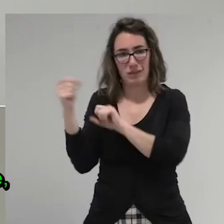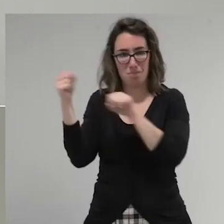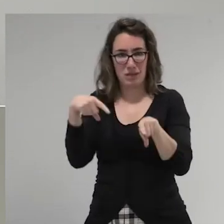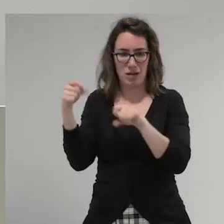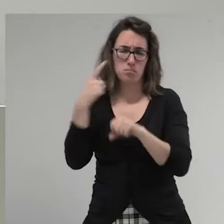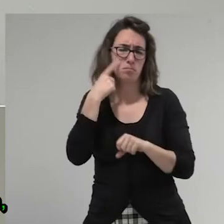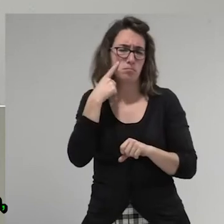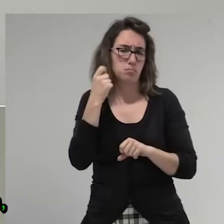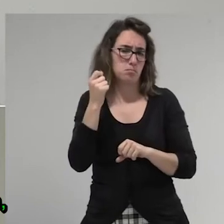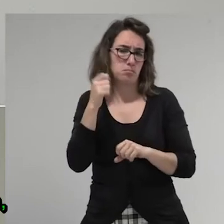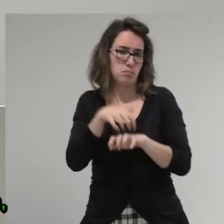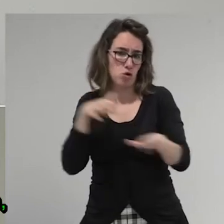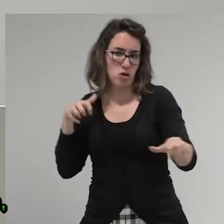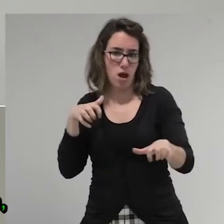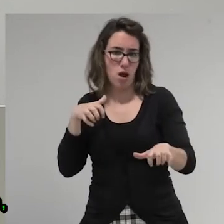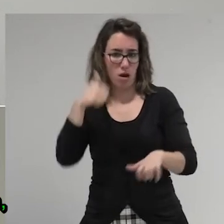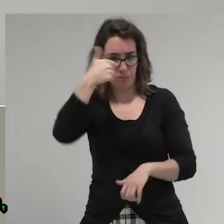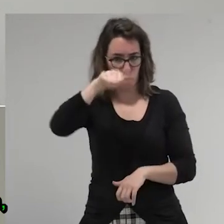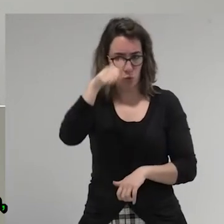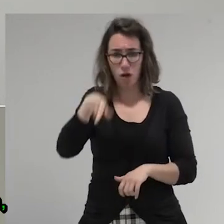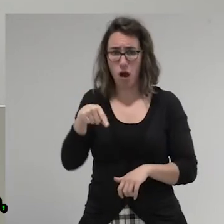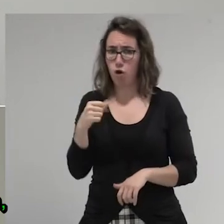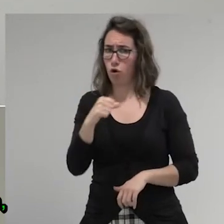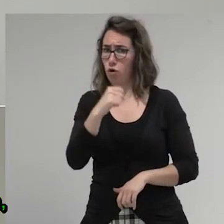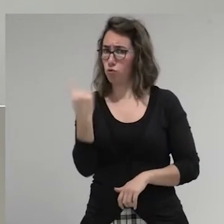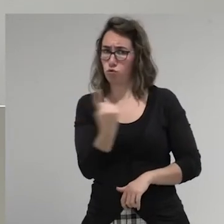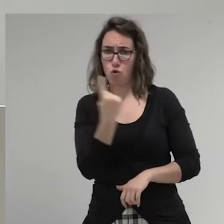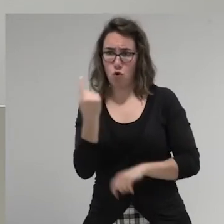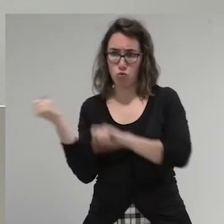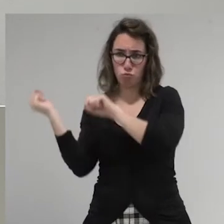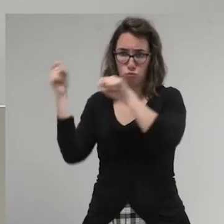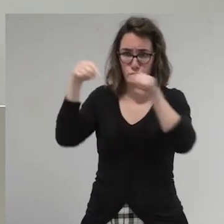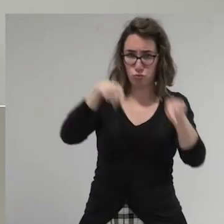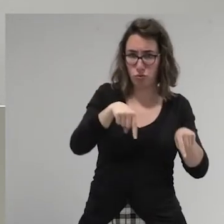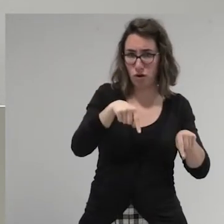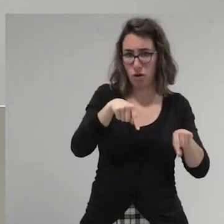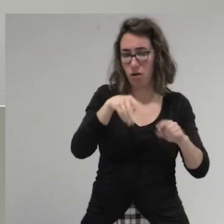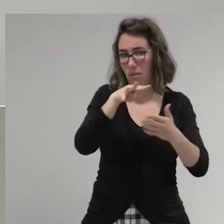masculina, que había migrado sola en Barcelona y que